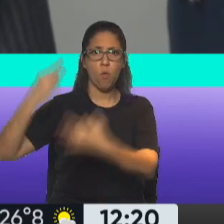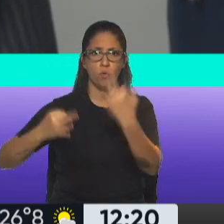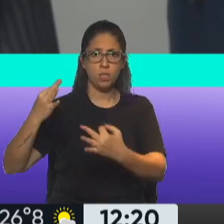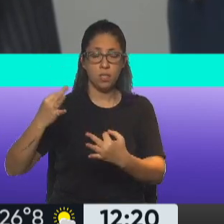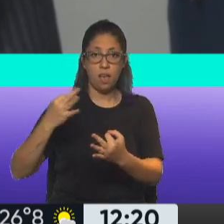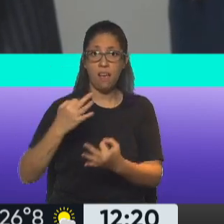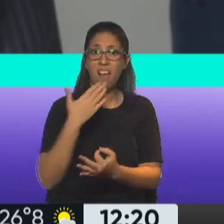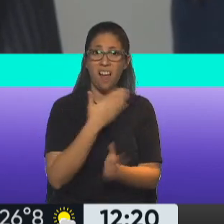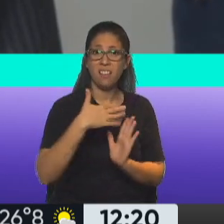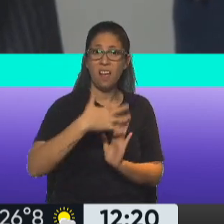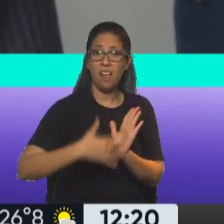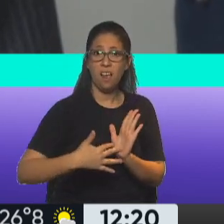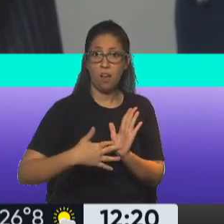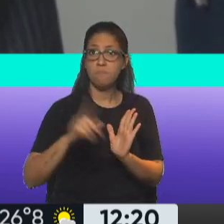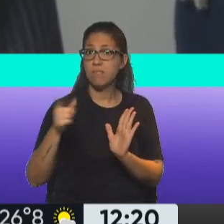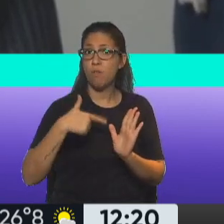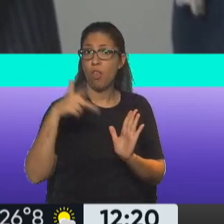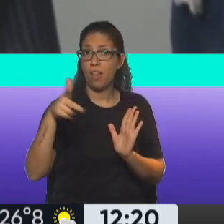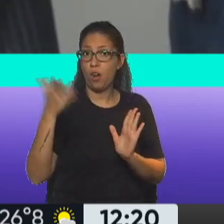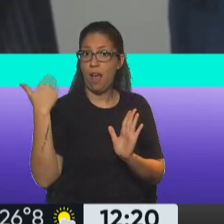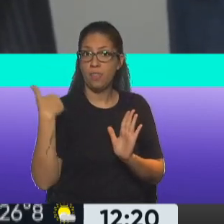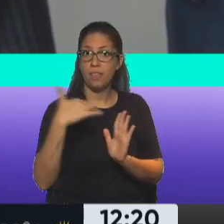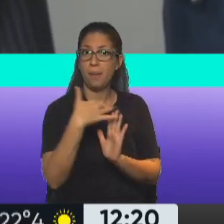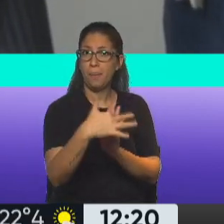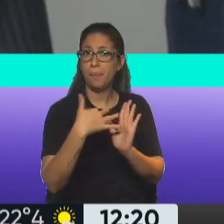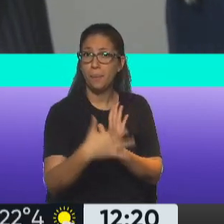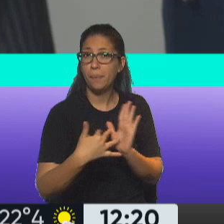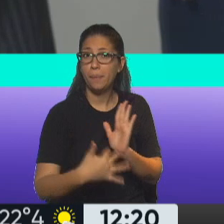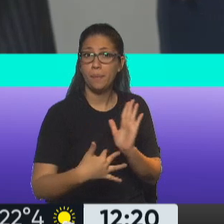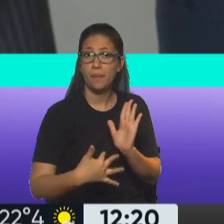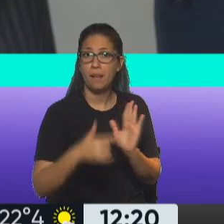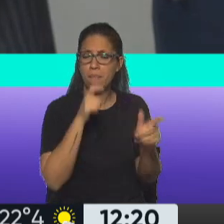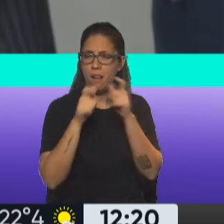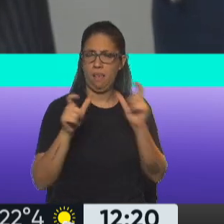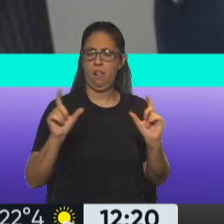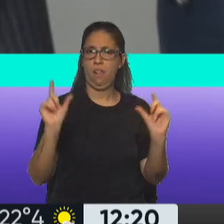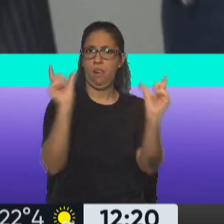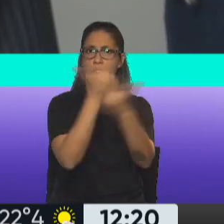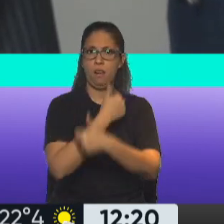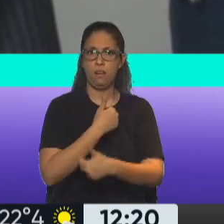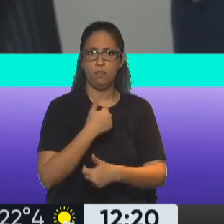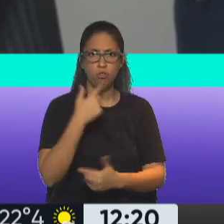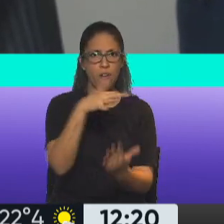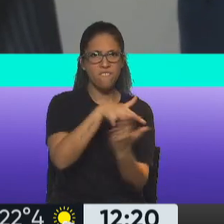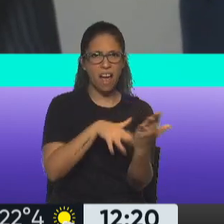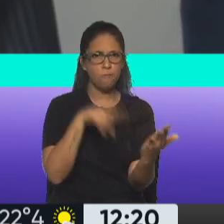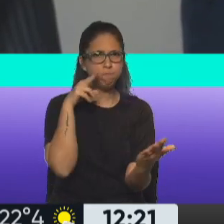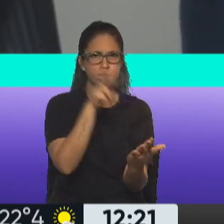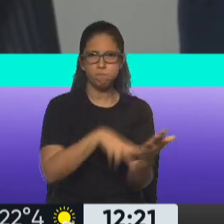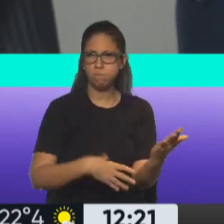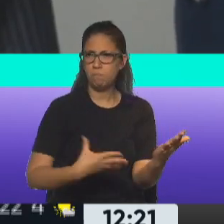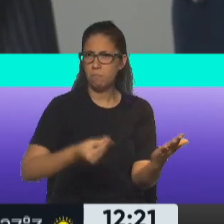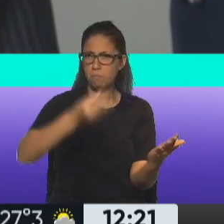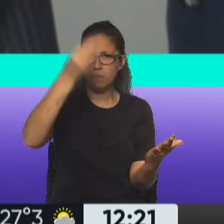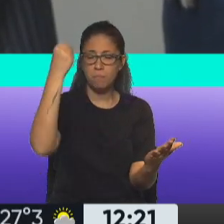un fallo que tiene un lenguaje, como dijo la senadora Anabel Fernández Sagasti, inusitado. Yo leí un montón de fallos en mi vida. Nunca leí